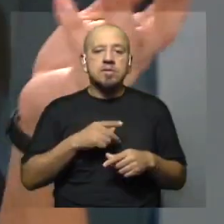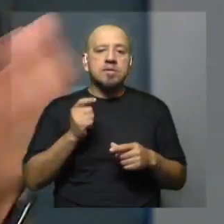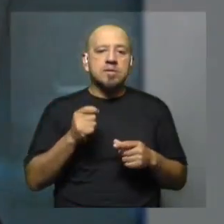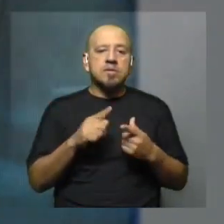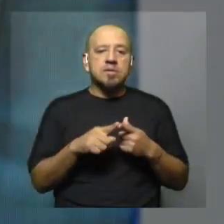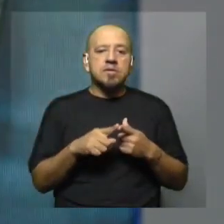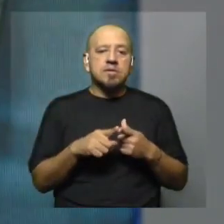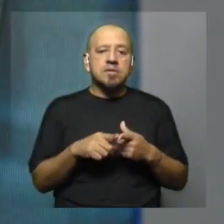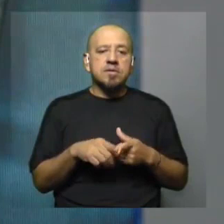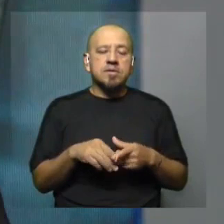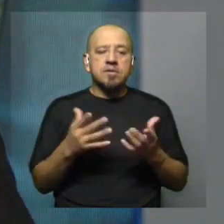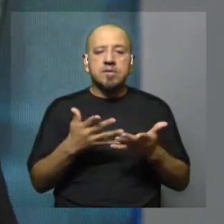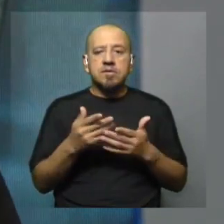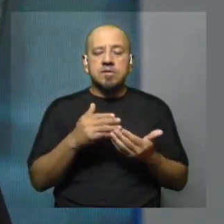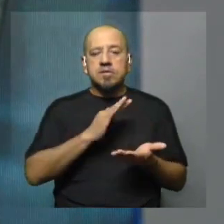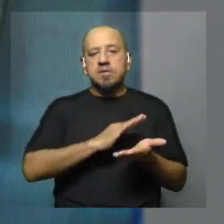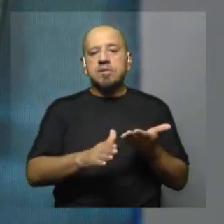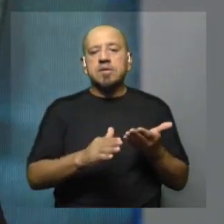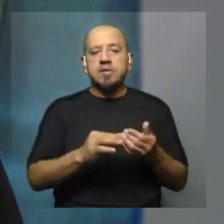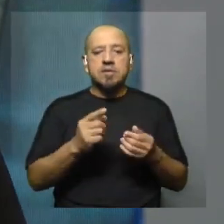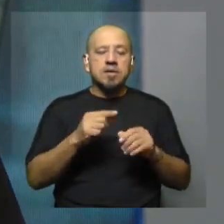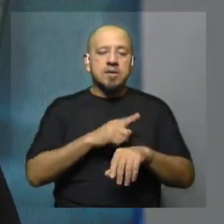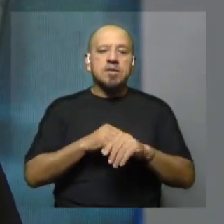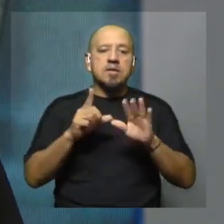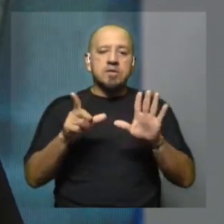la entrada libre y gratuita a las 19.